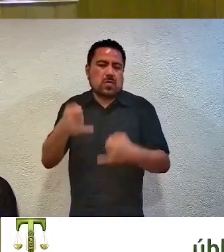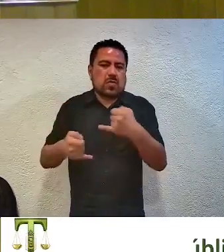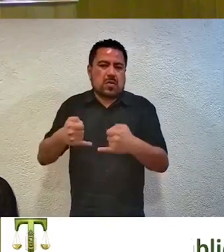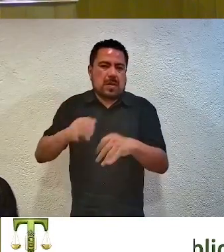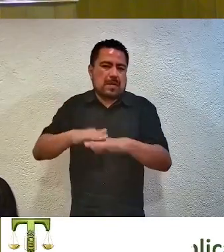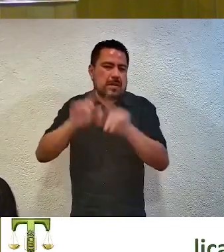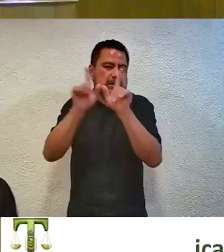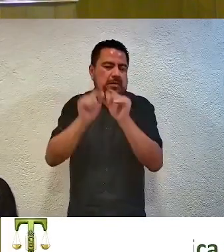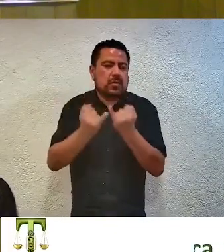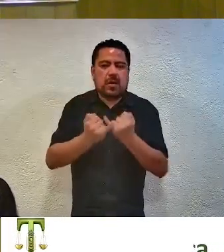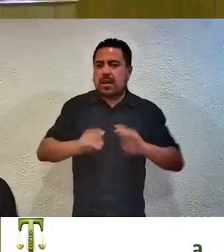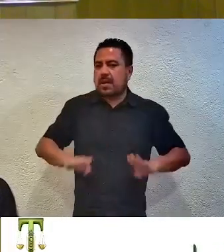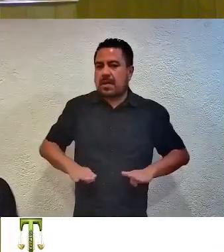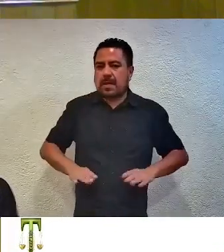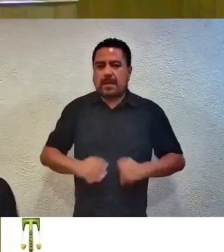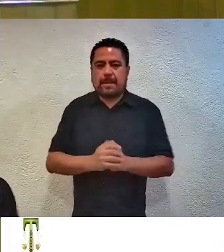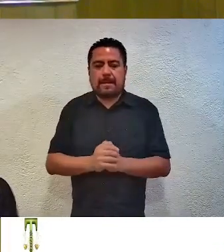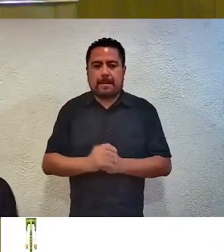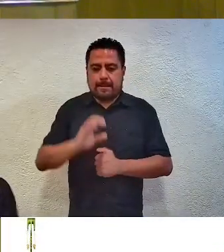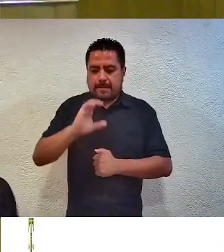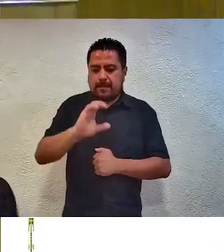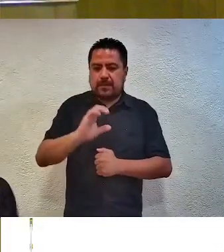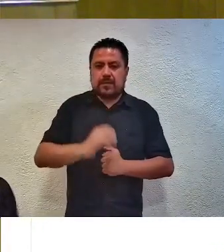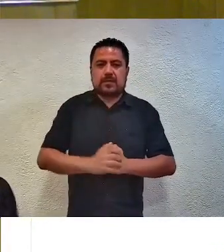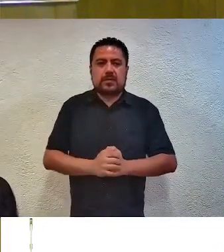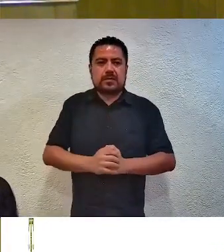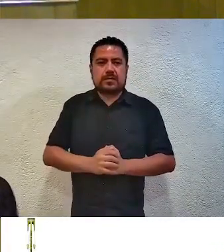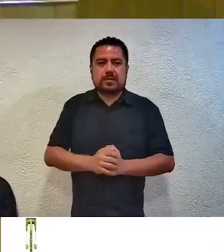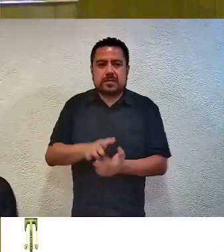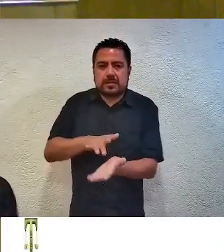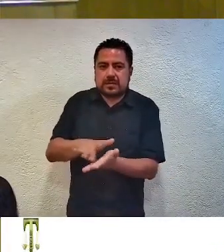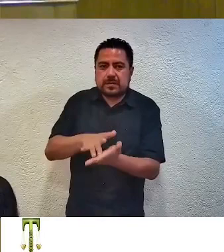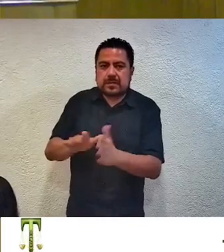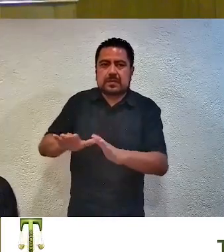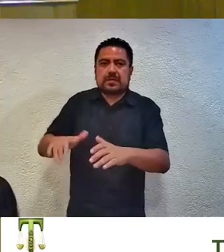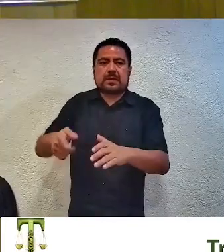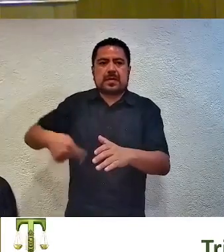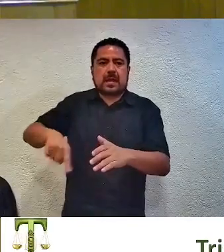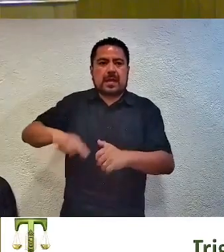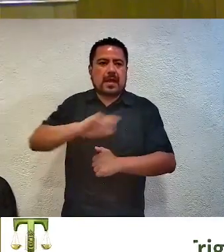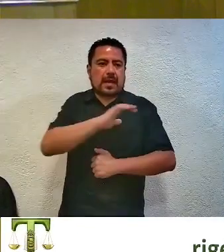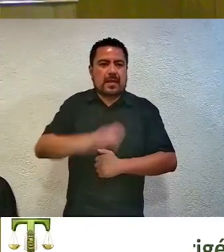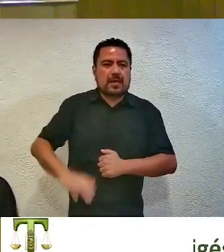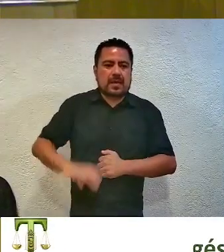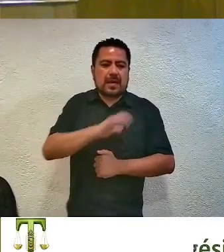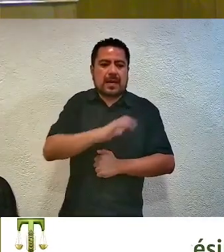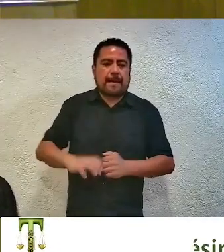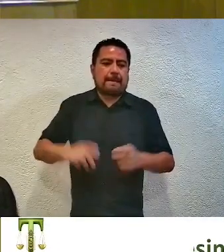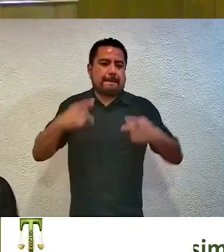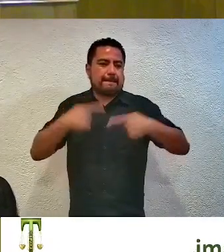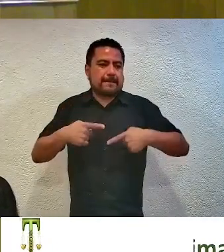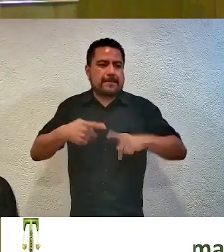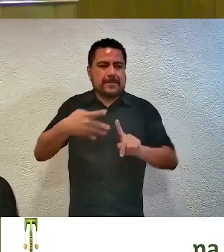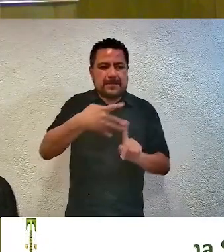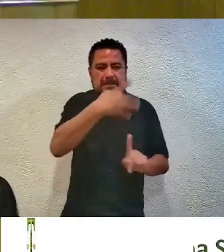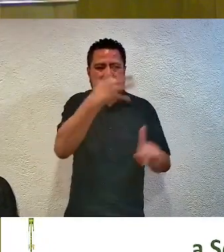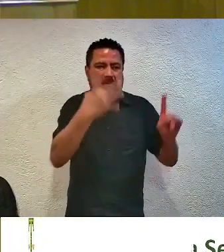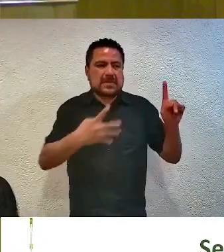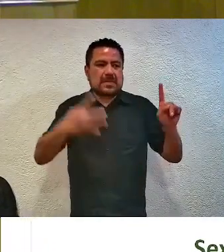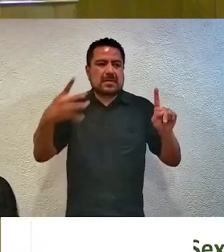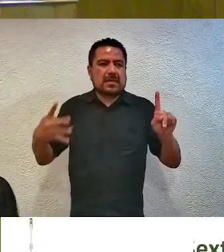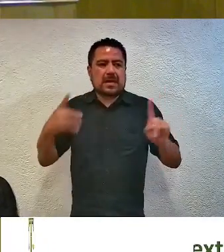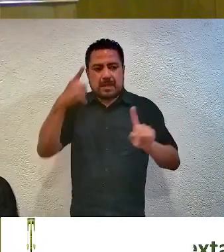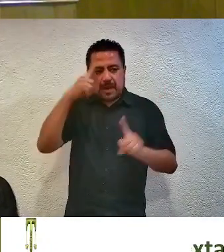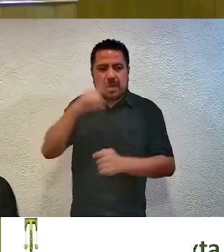concreta similares. C. Las acciones afirmativas para el registro de candidaturas de personas de la diversidad sexual a los cargos